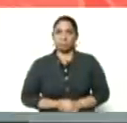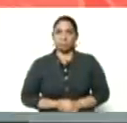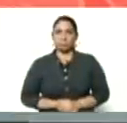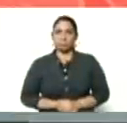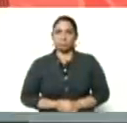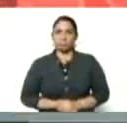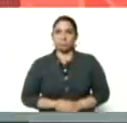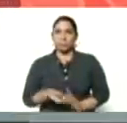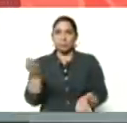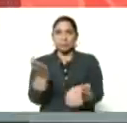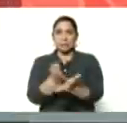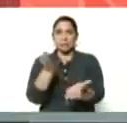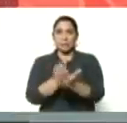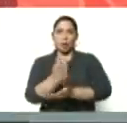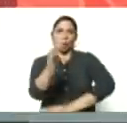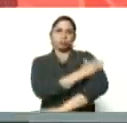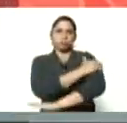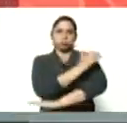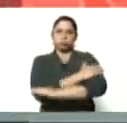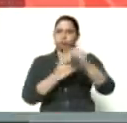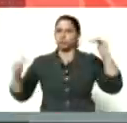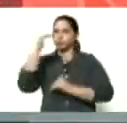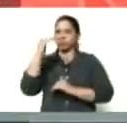Como siempre esa oligarquía supremacista,